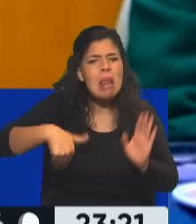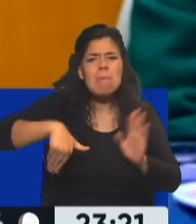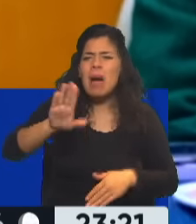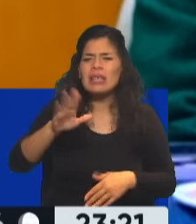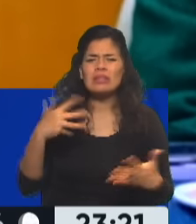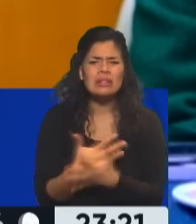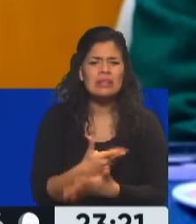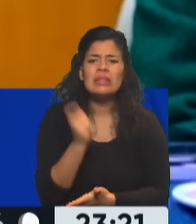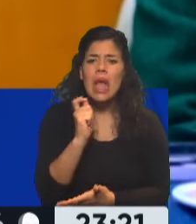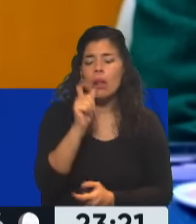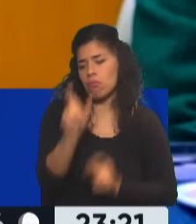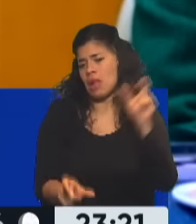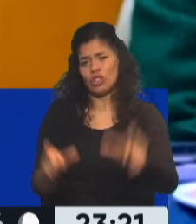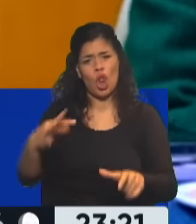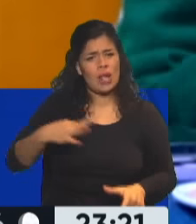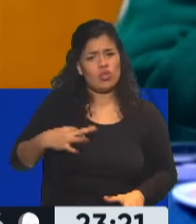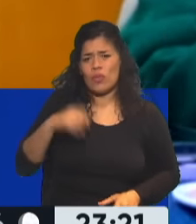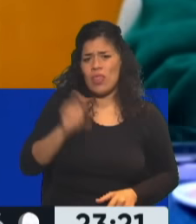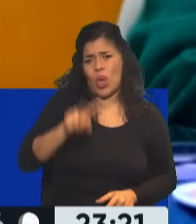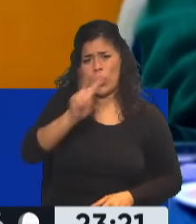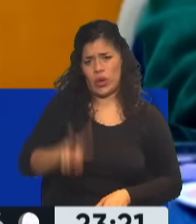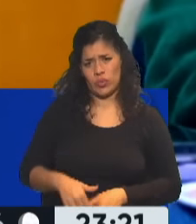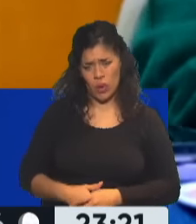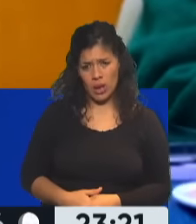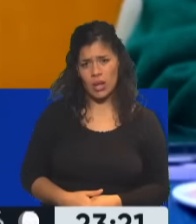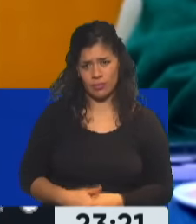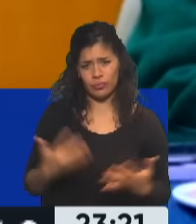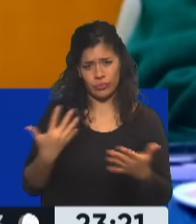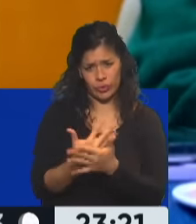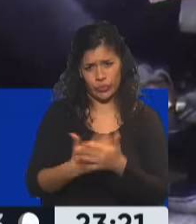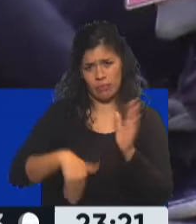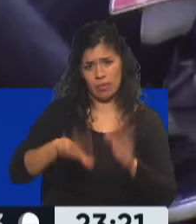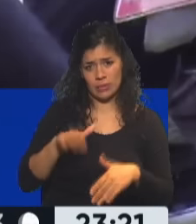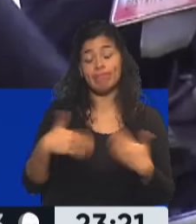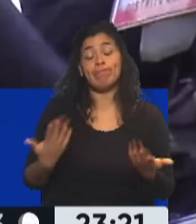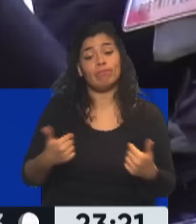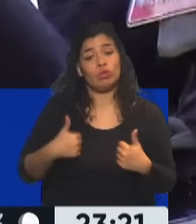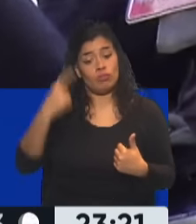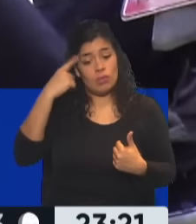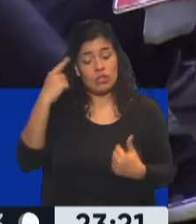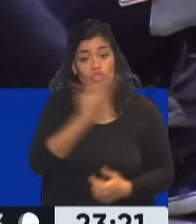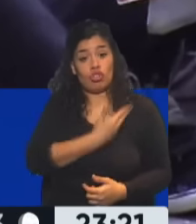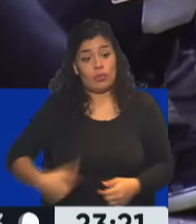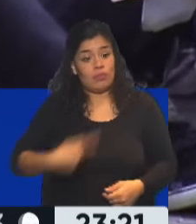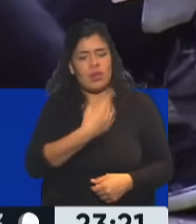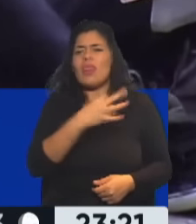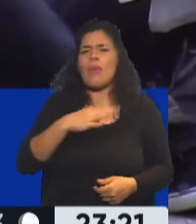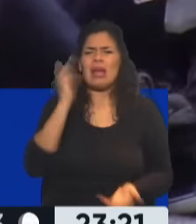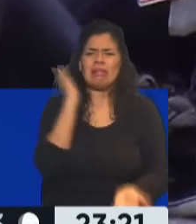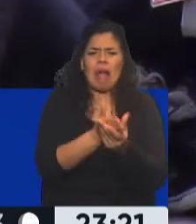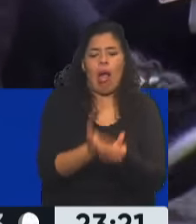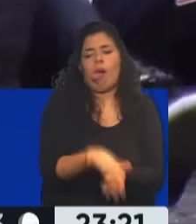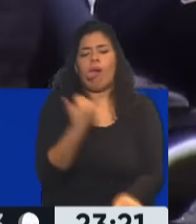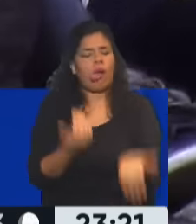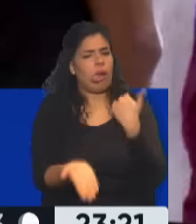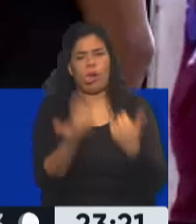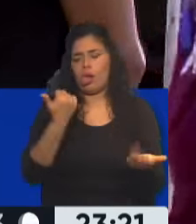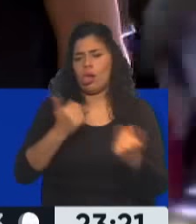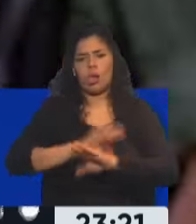tanto, Estados Unidos en particular debiera levantar esas sanciones para permitir